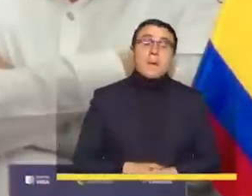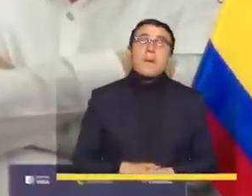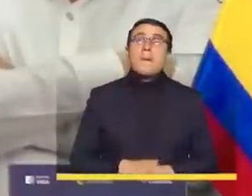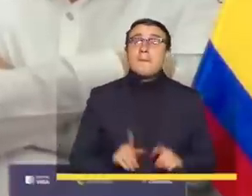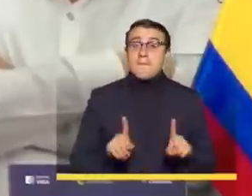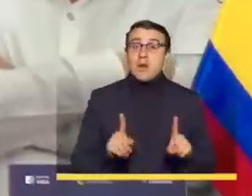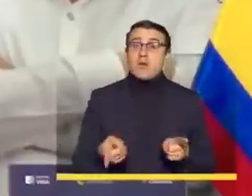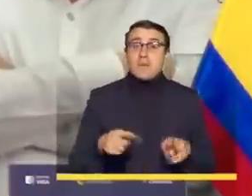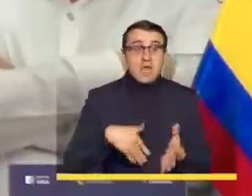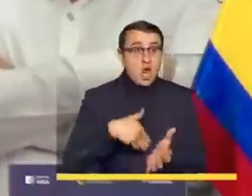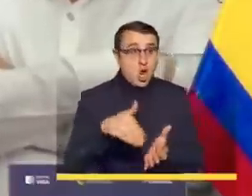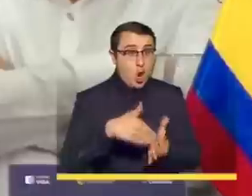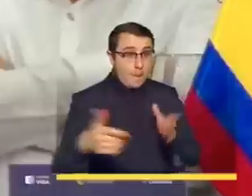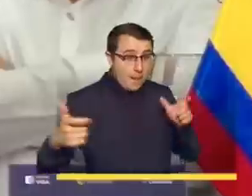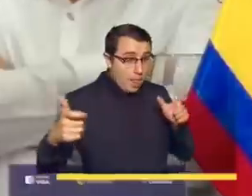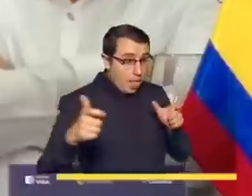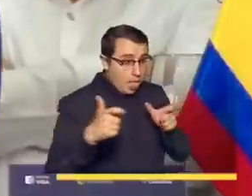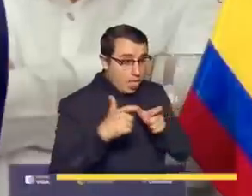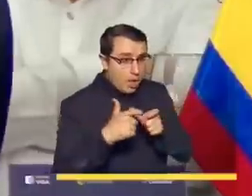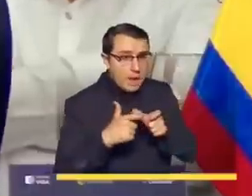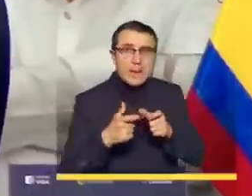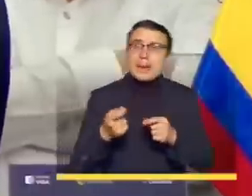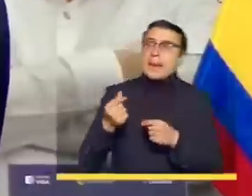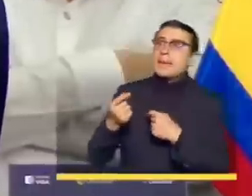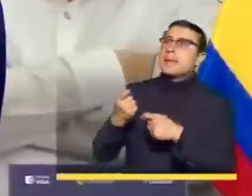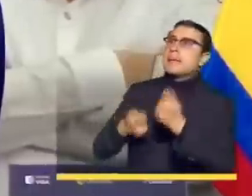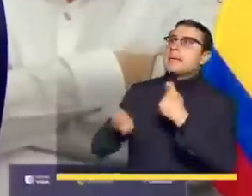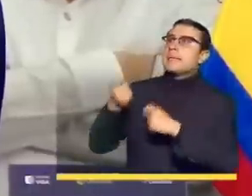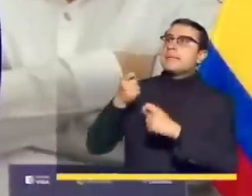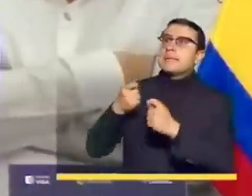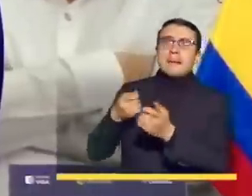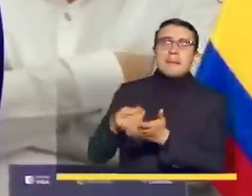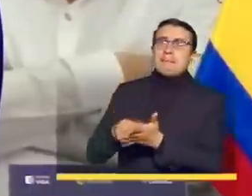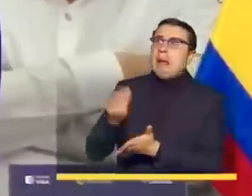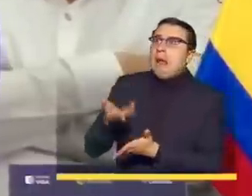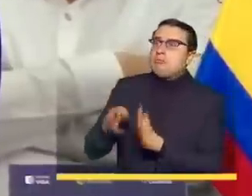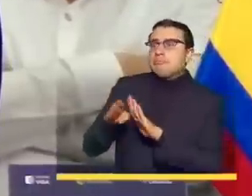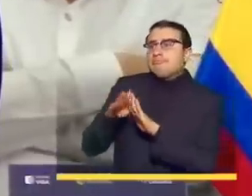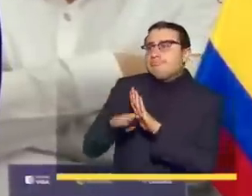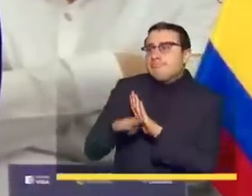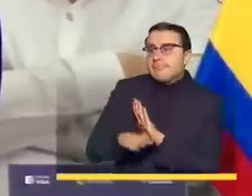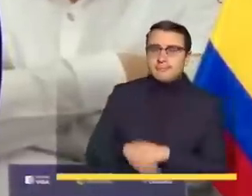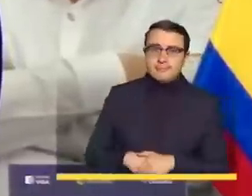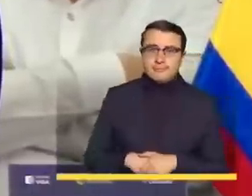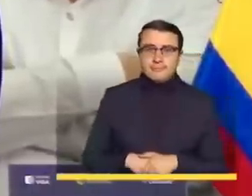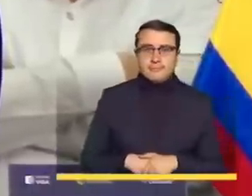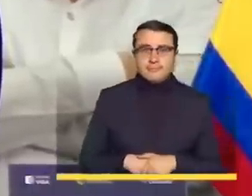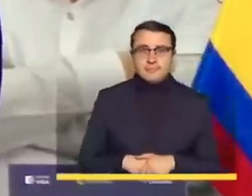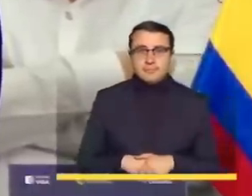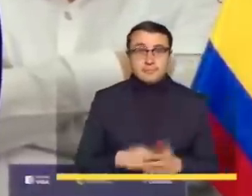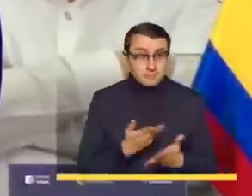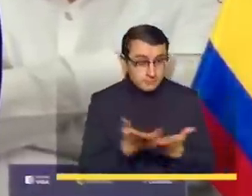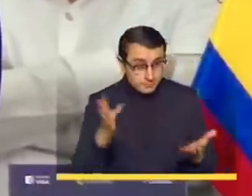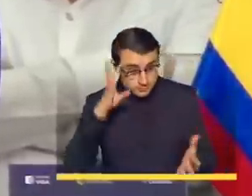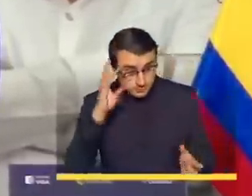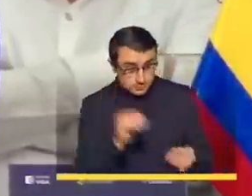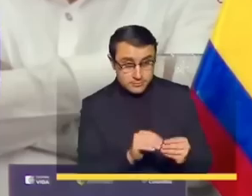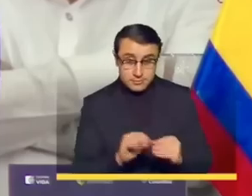Si aumenta la oferta, se reduce el precio. estamos.